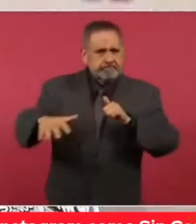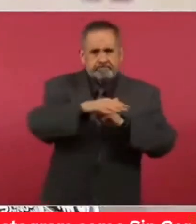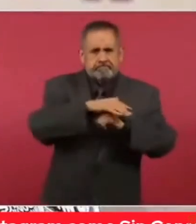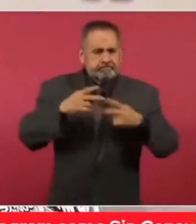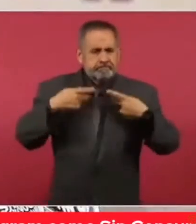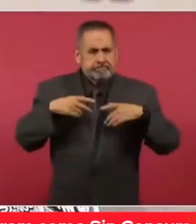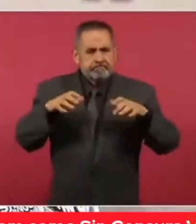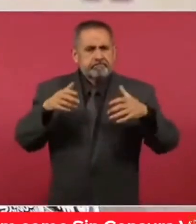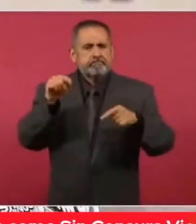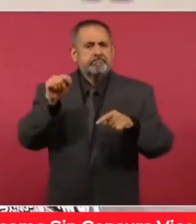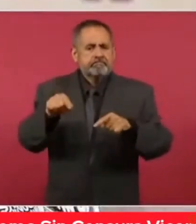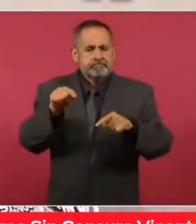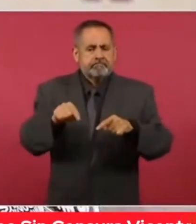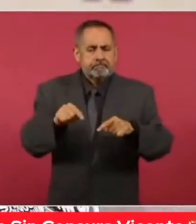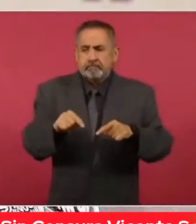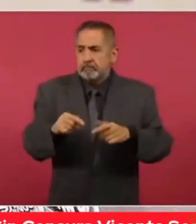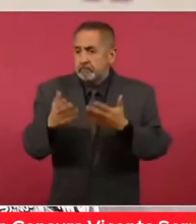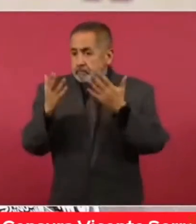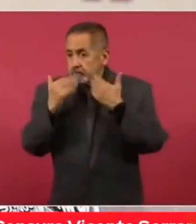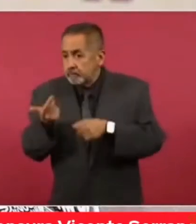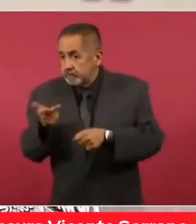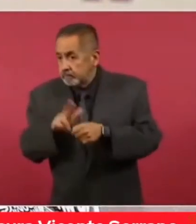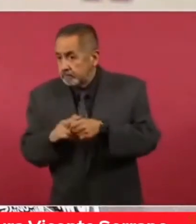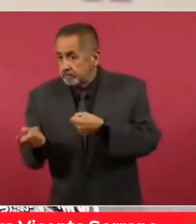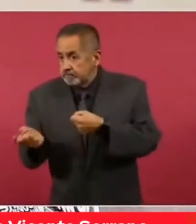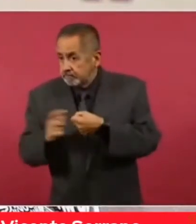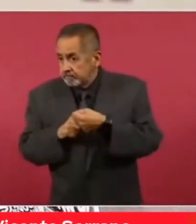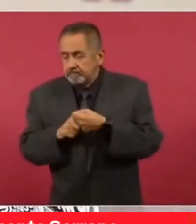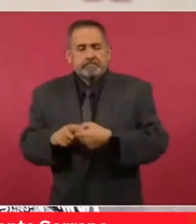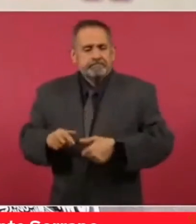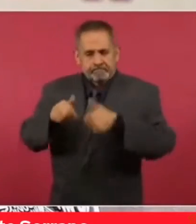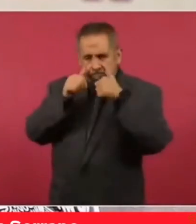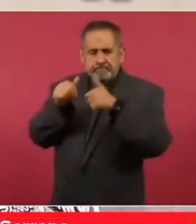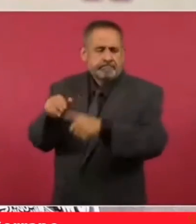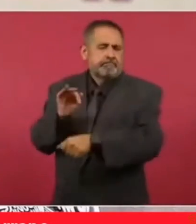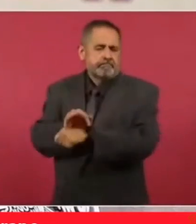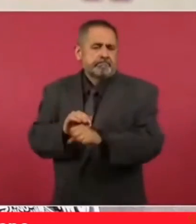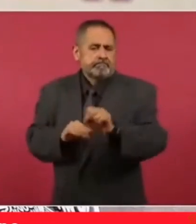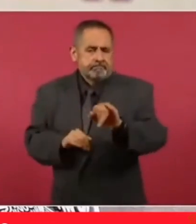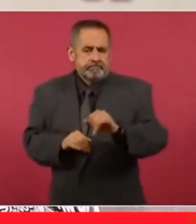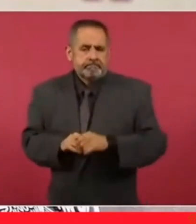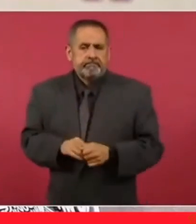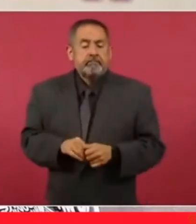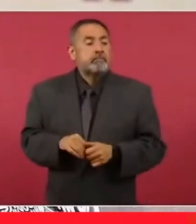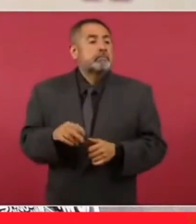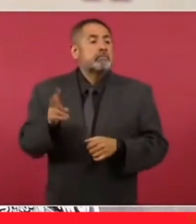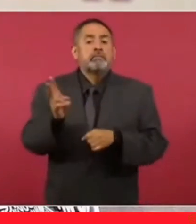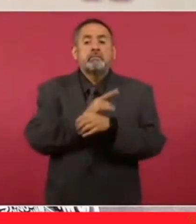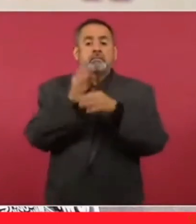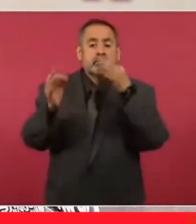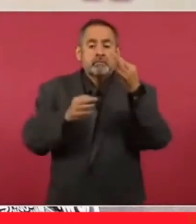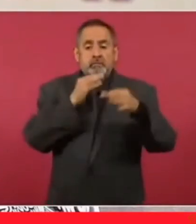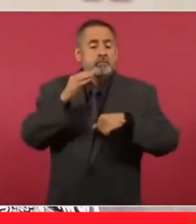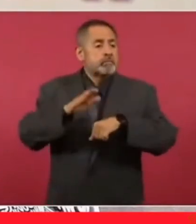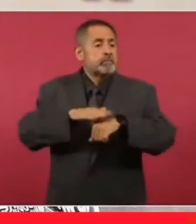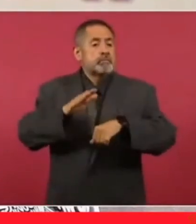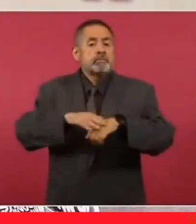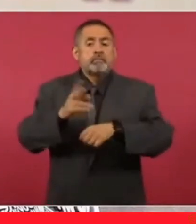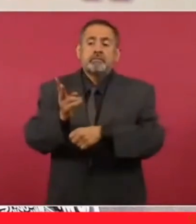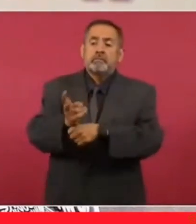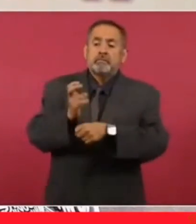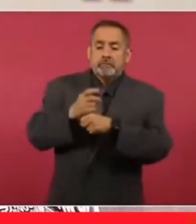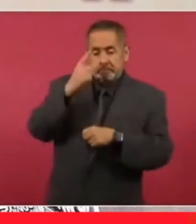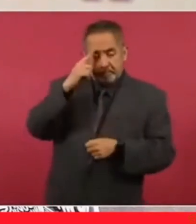población sin seguridad social. En este caso con los temas la convocatoria de reclutamiento de